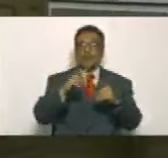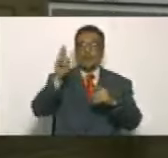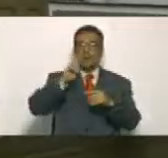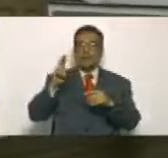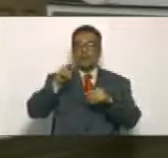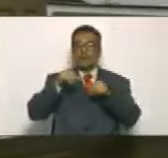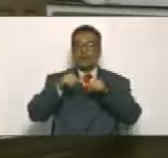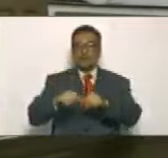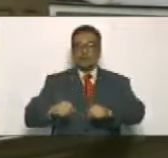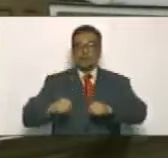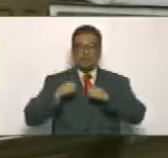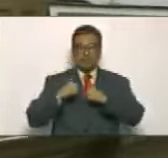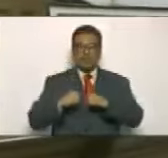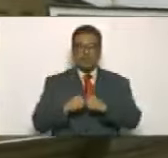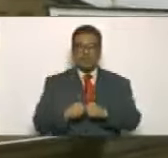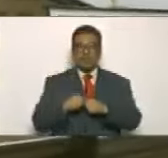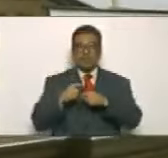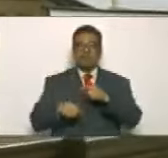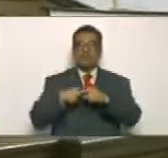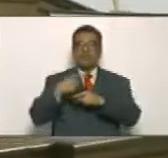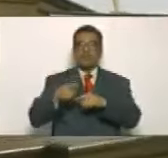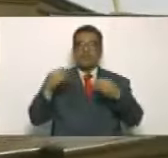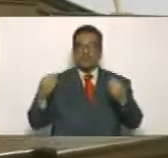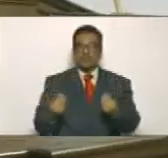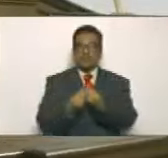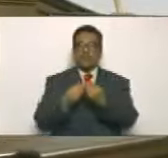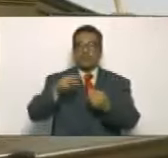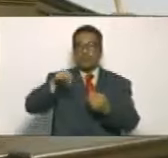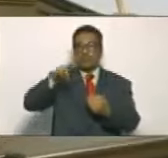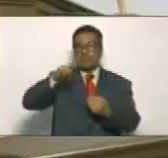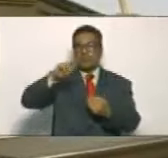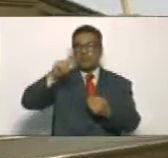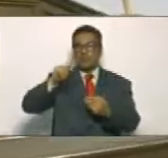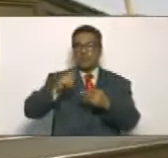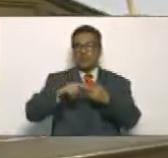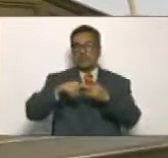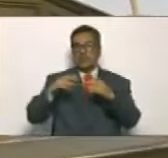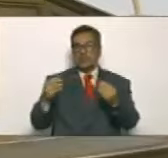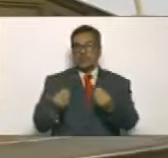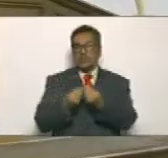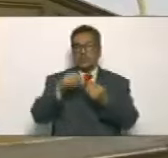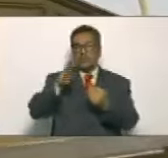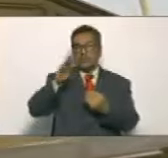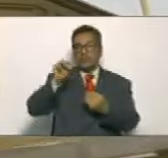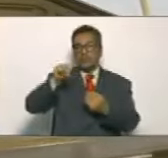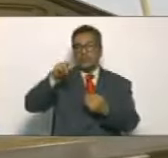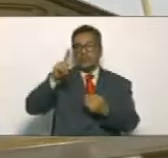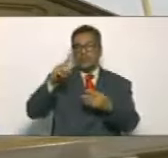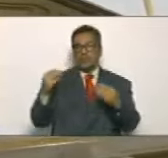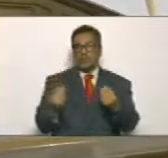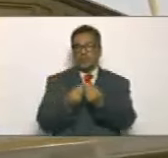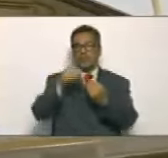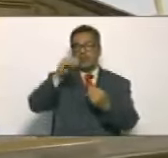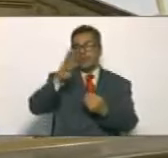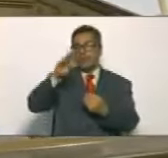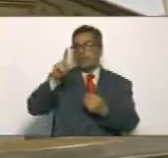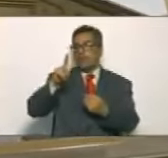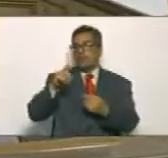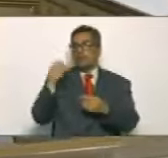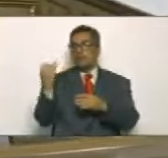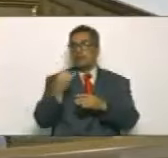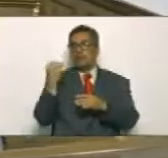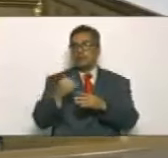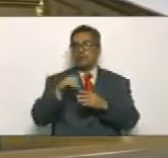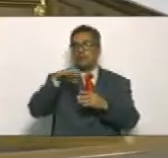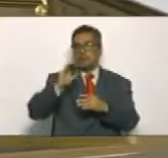se mantuvo firme y se fue junto a Mariño, junto a Piar, junto a Bermúdez, junto a Valdés, a la isla